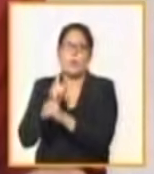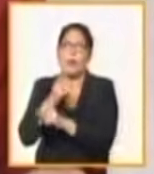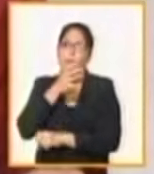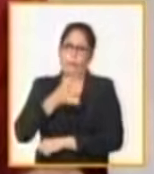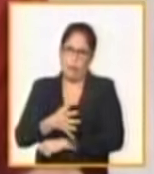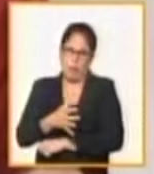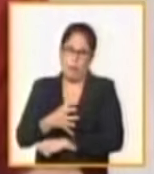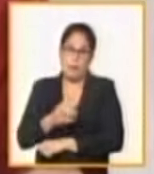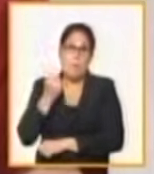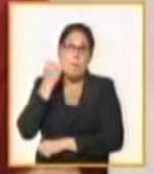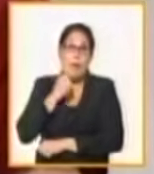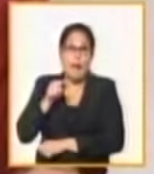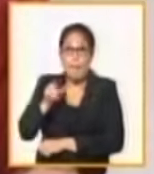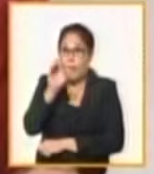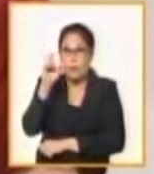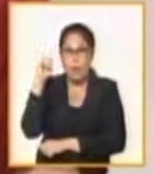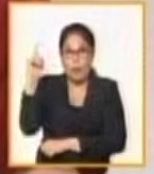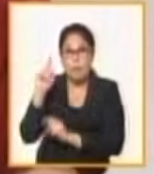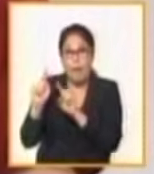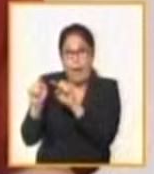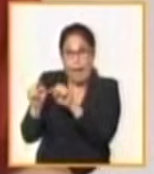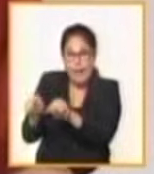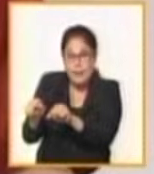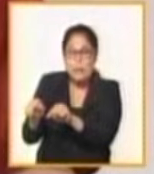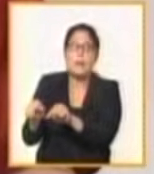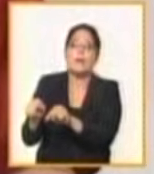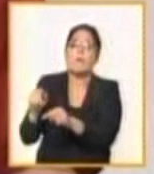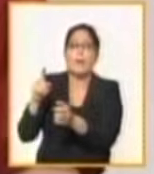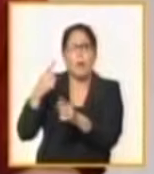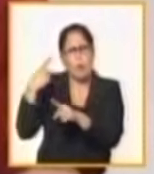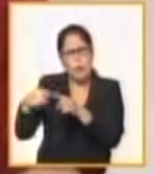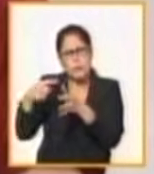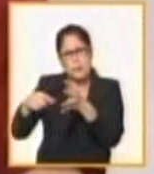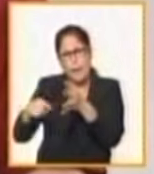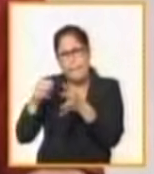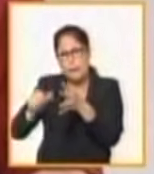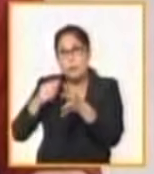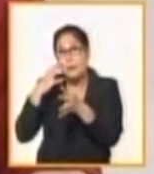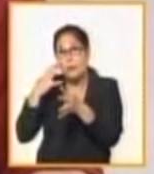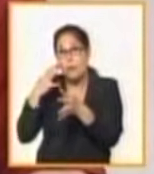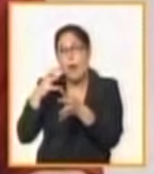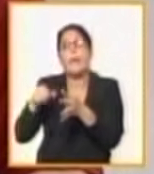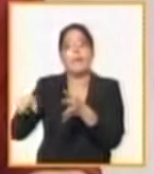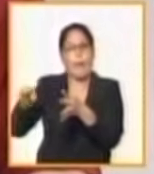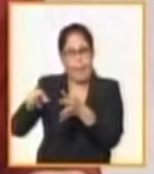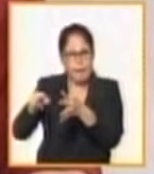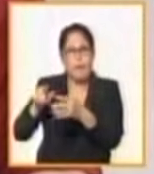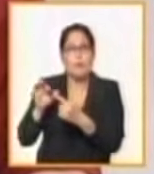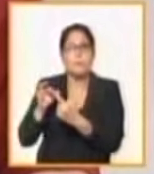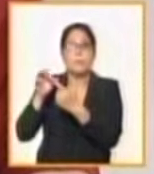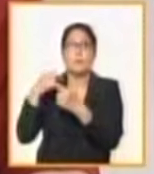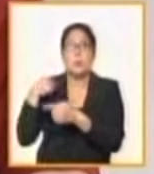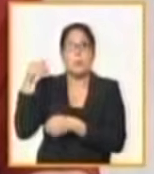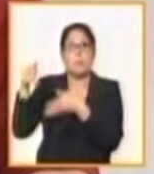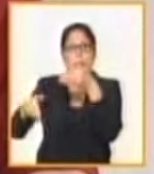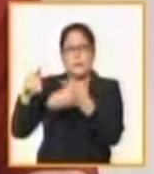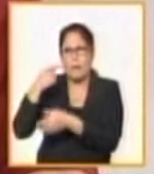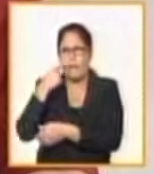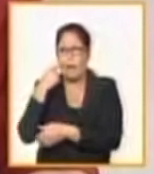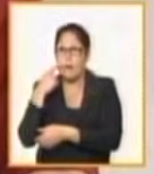que ahí estaba Juan Pérez de la Riva en los cubículos aquellos privilegiados que